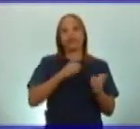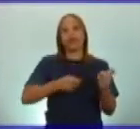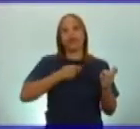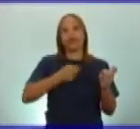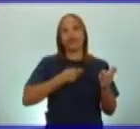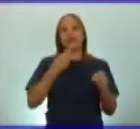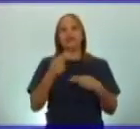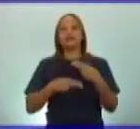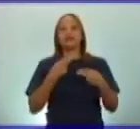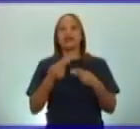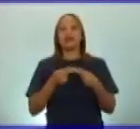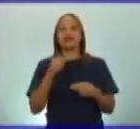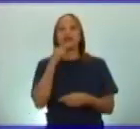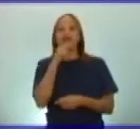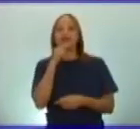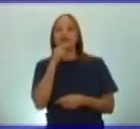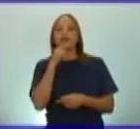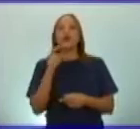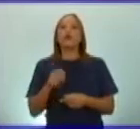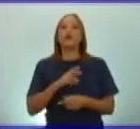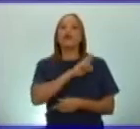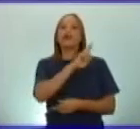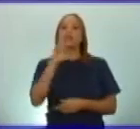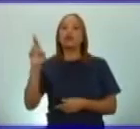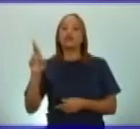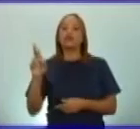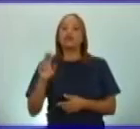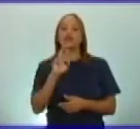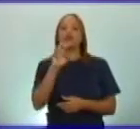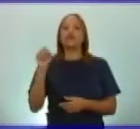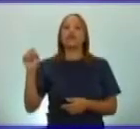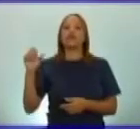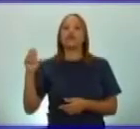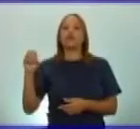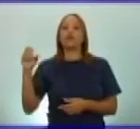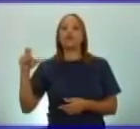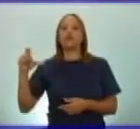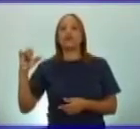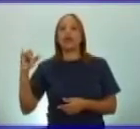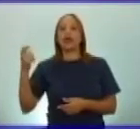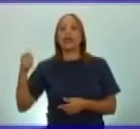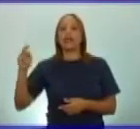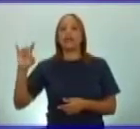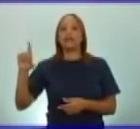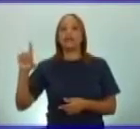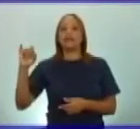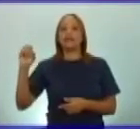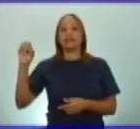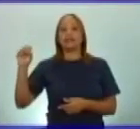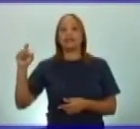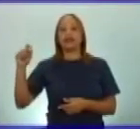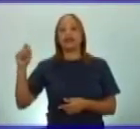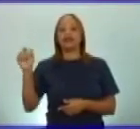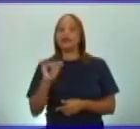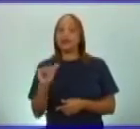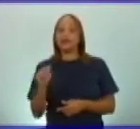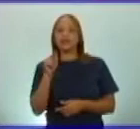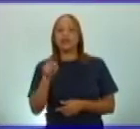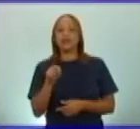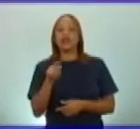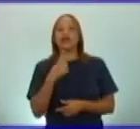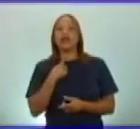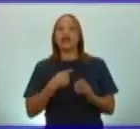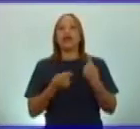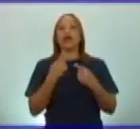Rusia una revolución social, una revolución socialista. Por tanto, podemos asumir que la Primera Guerra también constituye un hecho fundador de